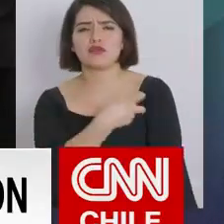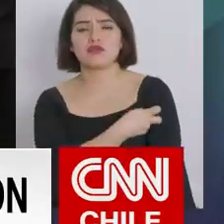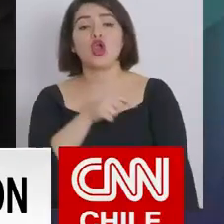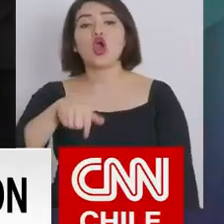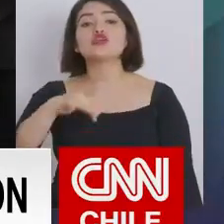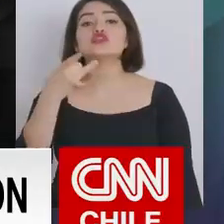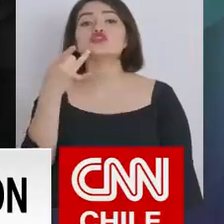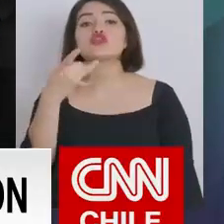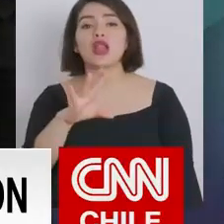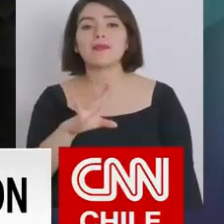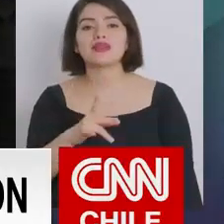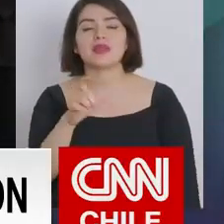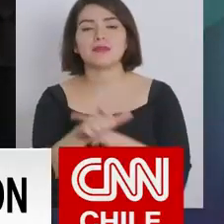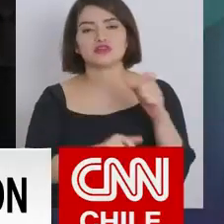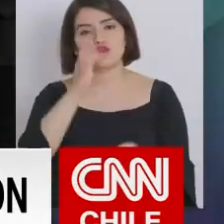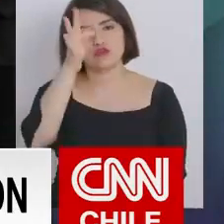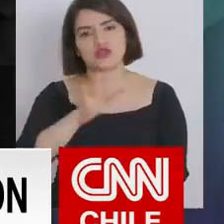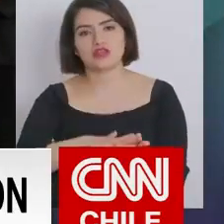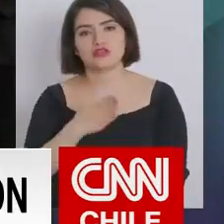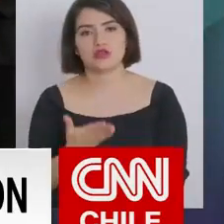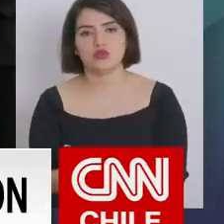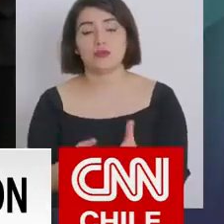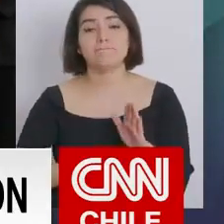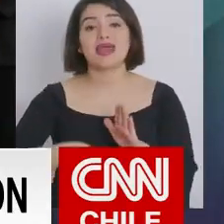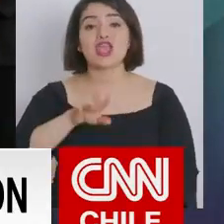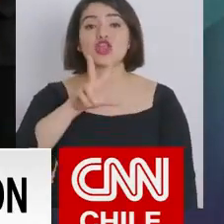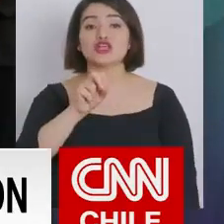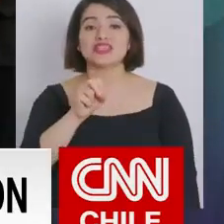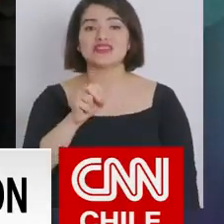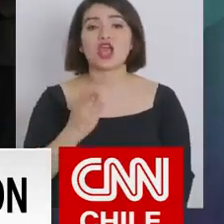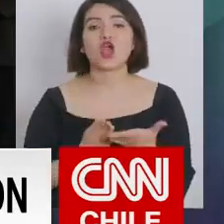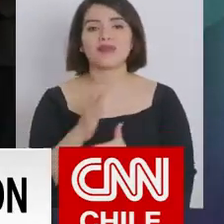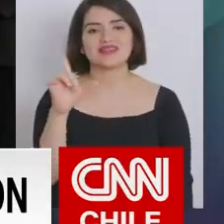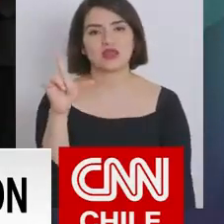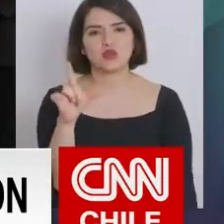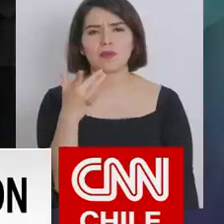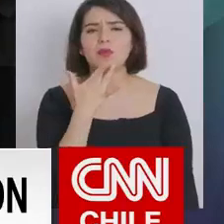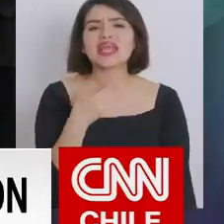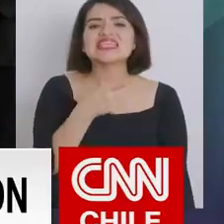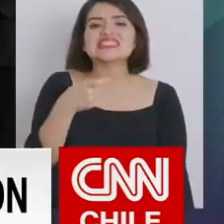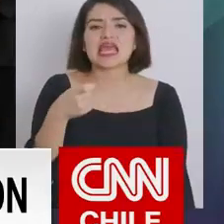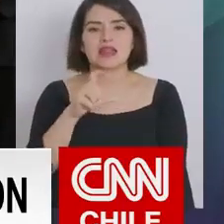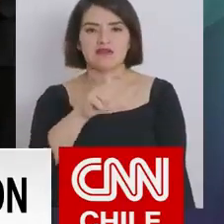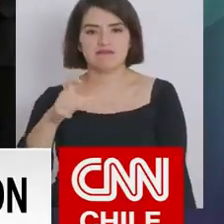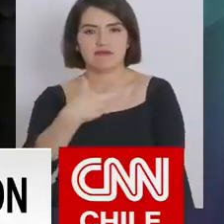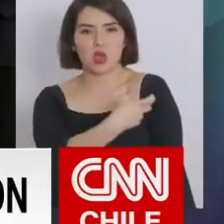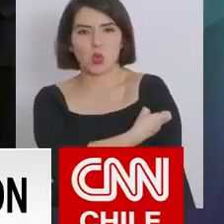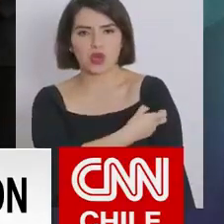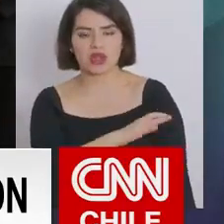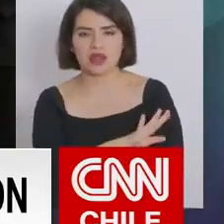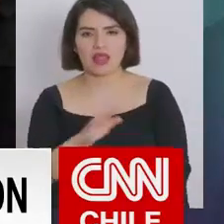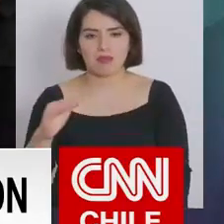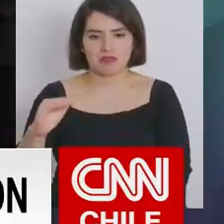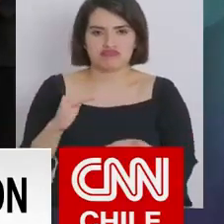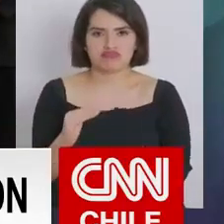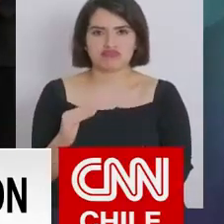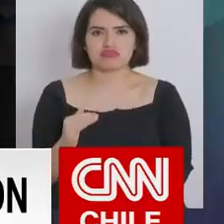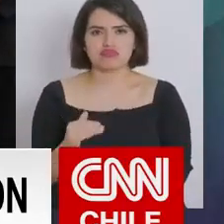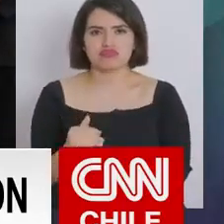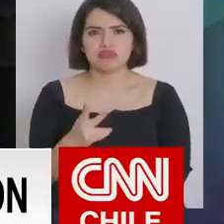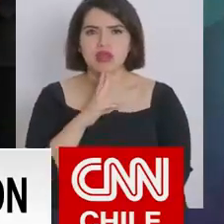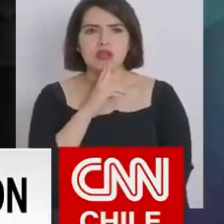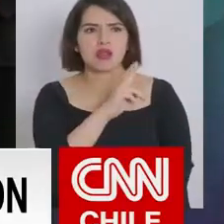personal de salud y que los mayores de 80 comenzaban el lunes porque le habían llegado 100 vacunas. ¿Qué se responde ante estas situaciones